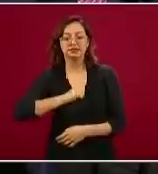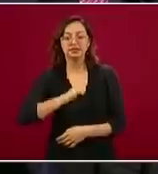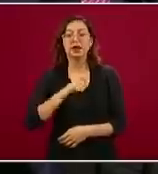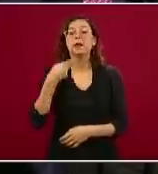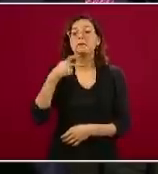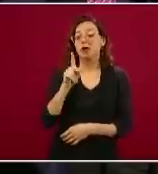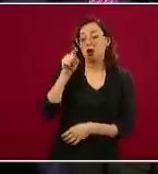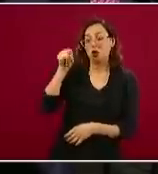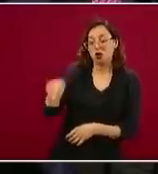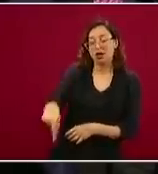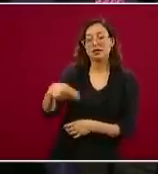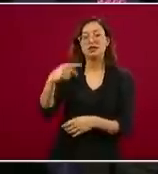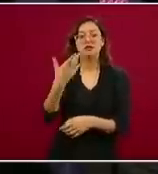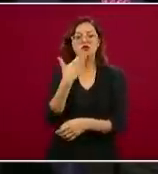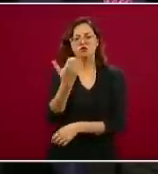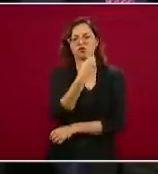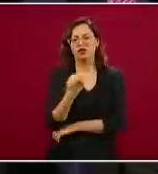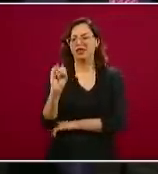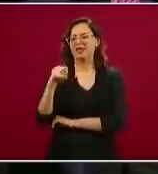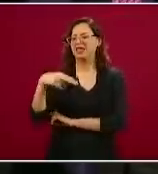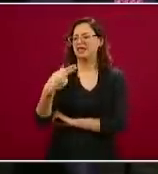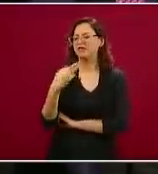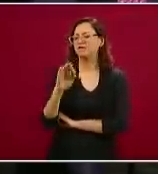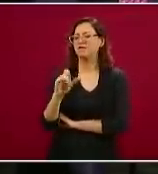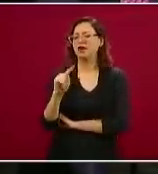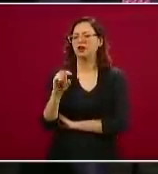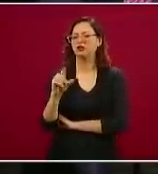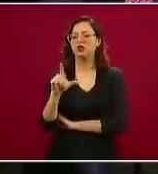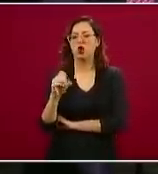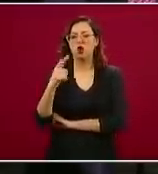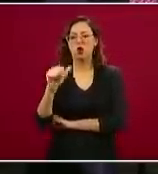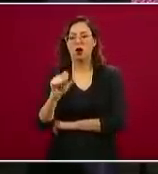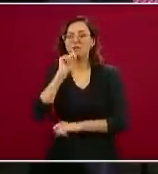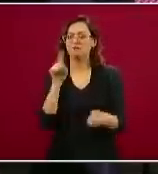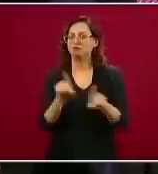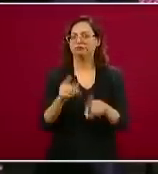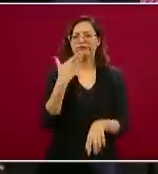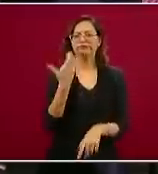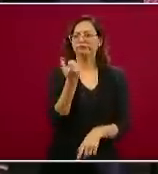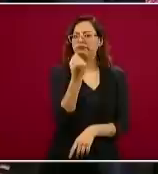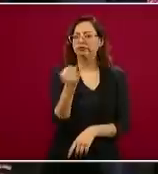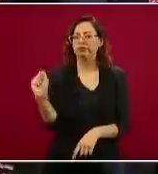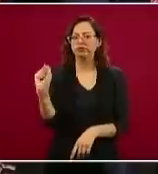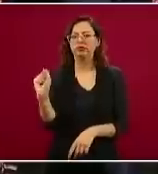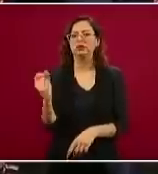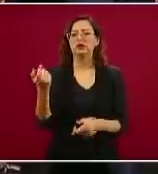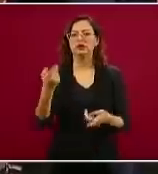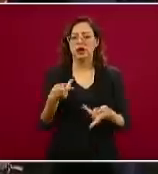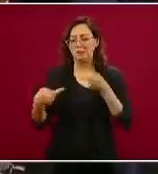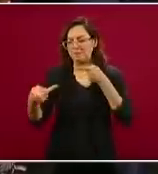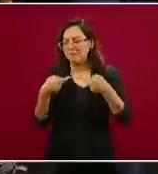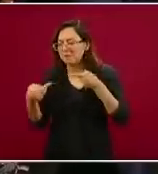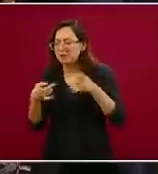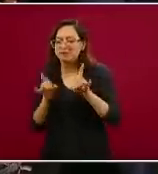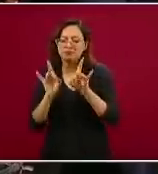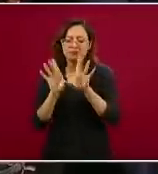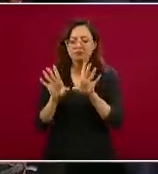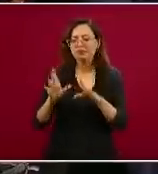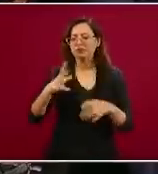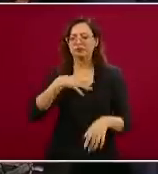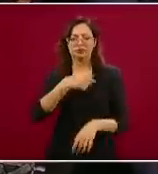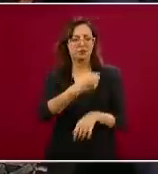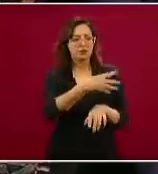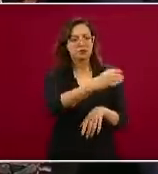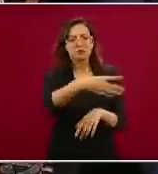es infectóloga, especialista también en salud pública y experta en preparación y respuesta ante